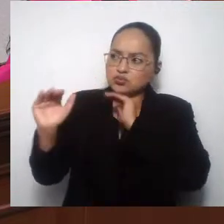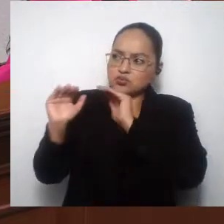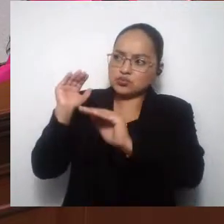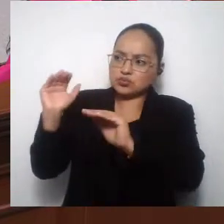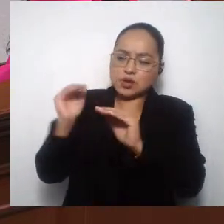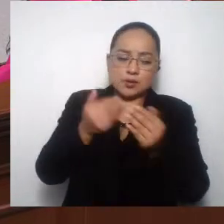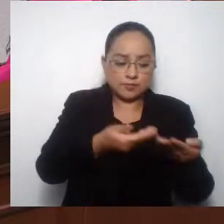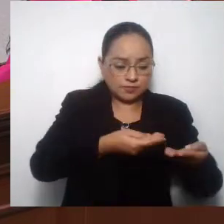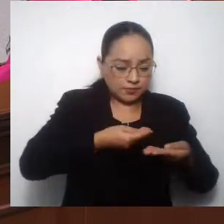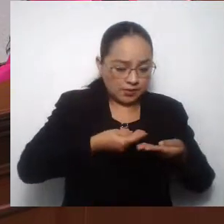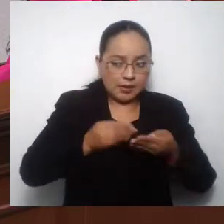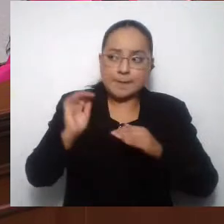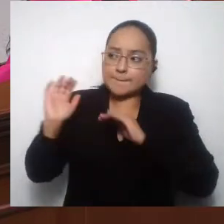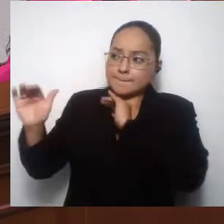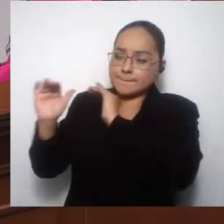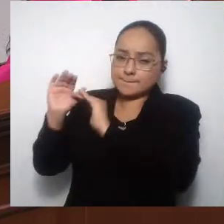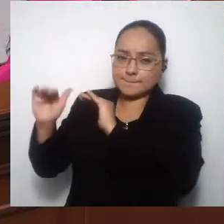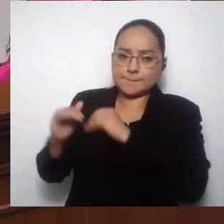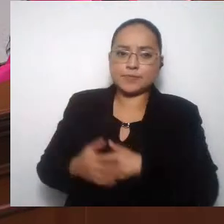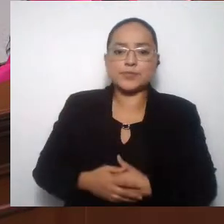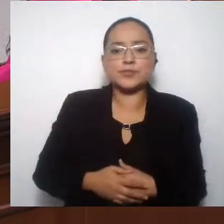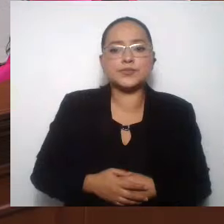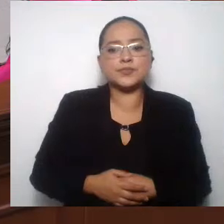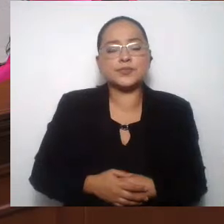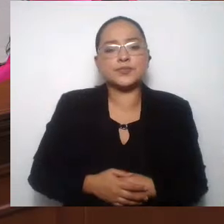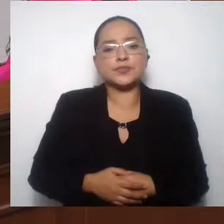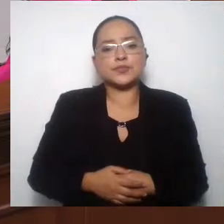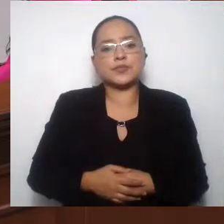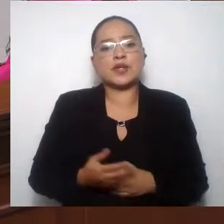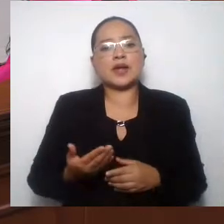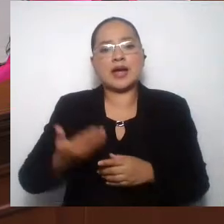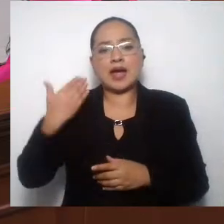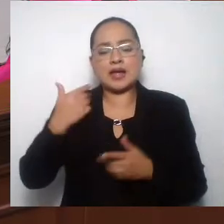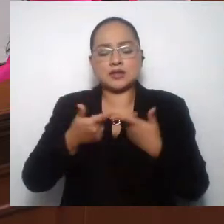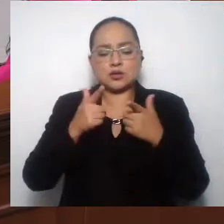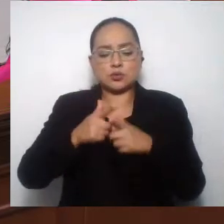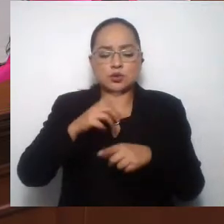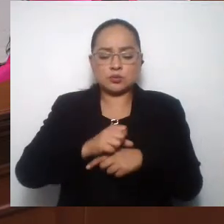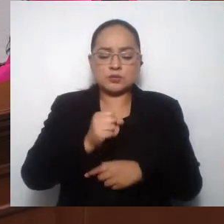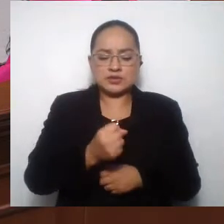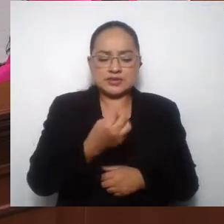En muchas ocasiones, en la 63 legislatura y en esta misma,